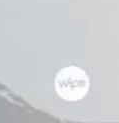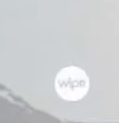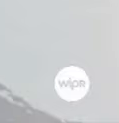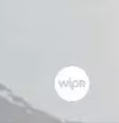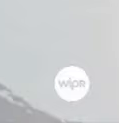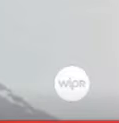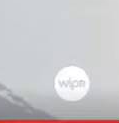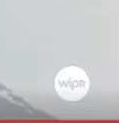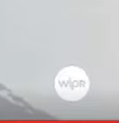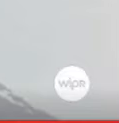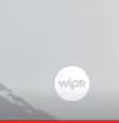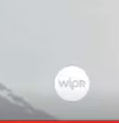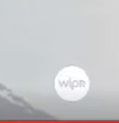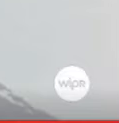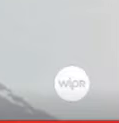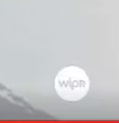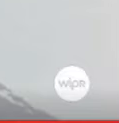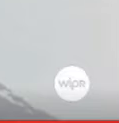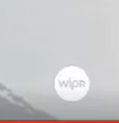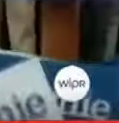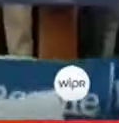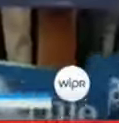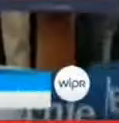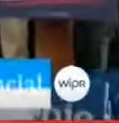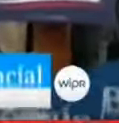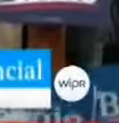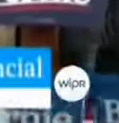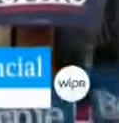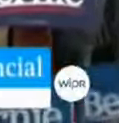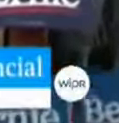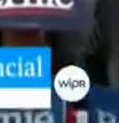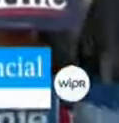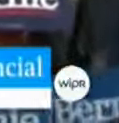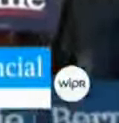lucha por la Casa Blanca. Estos son nuestros titulares. Tras fallar en su segundo